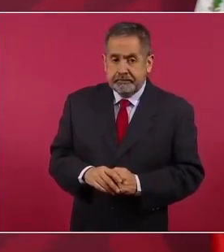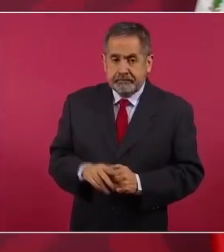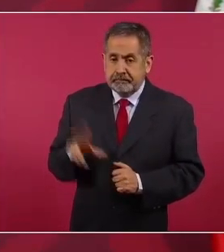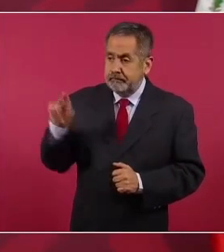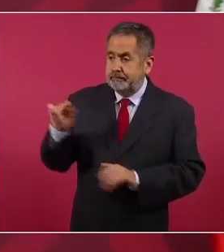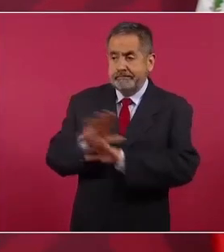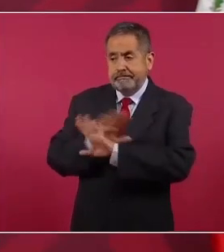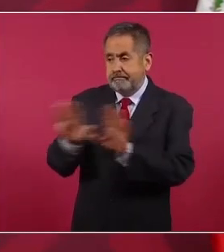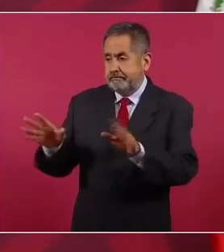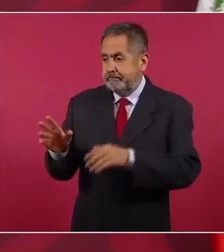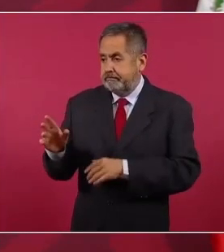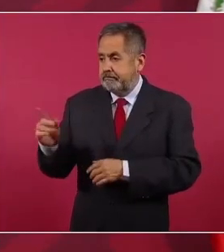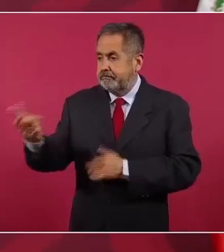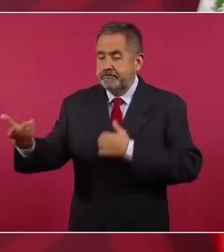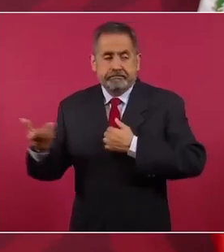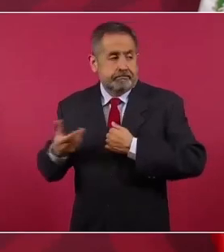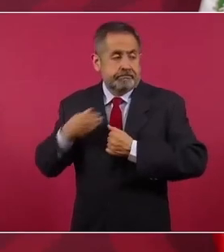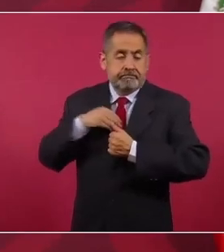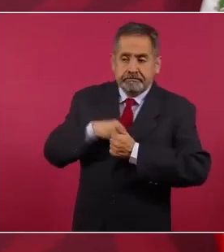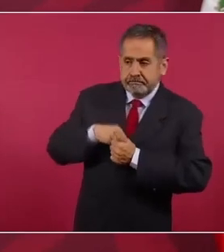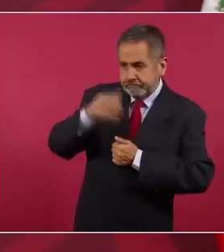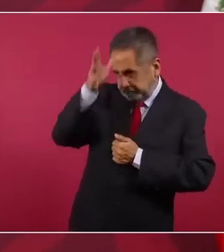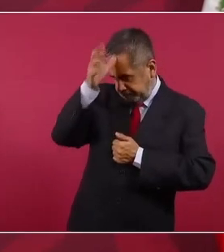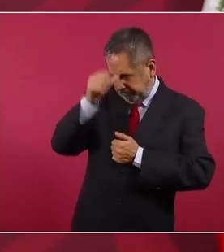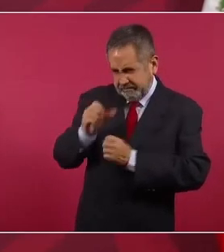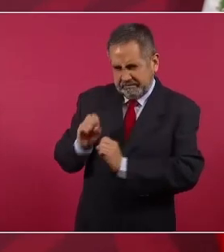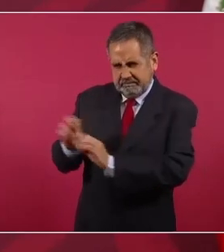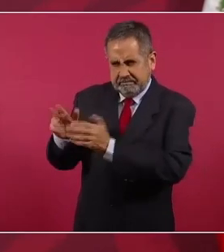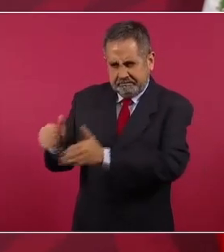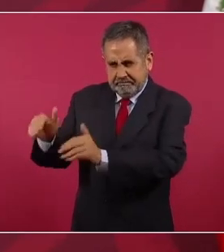ya no hay ese trato.